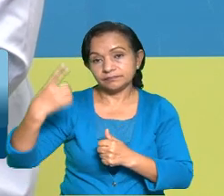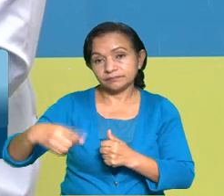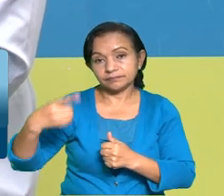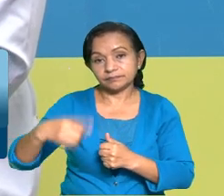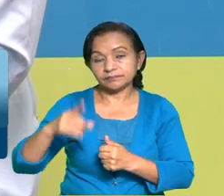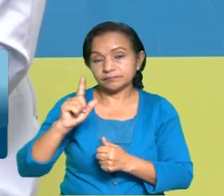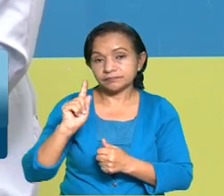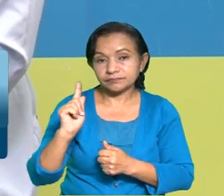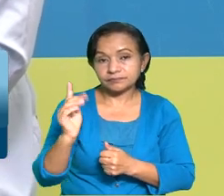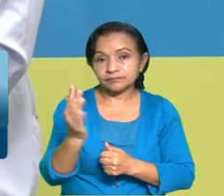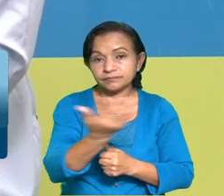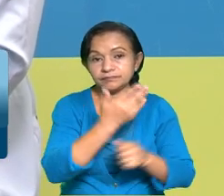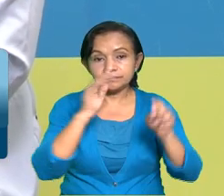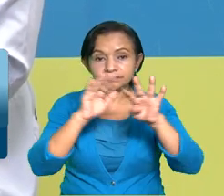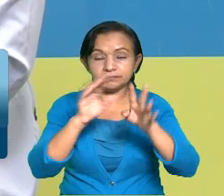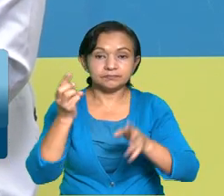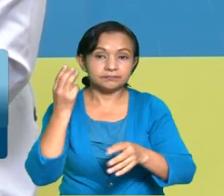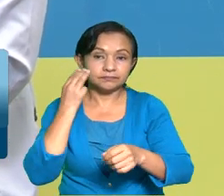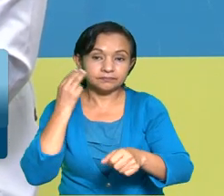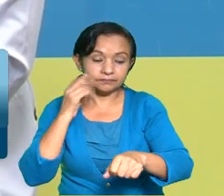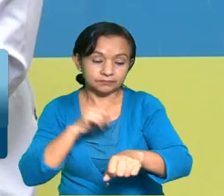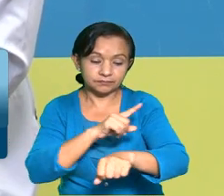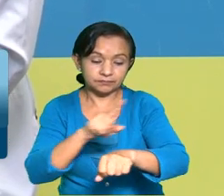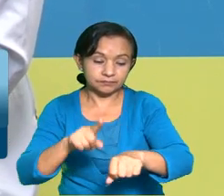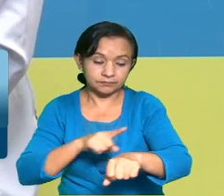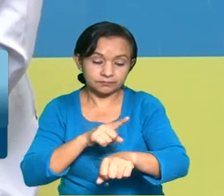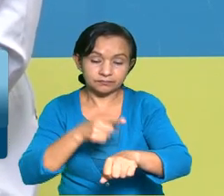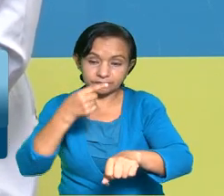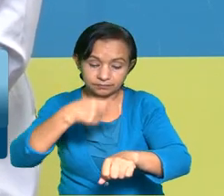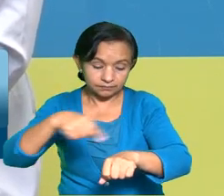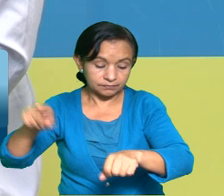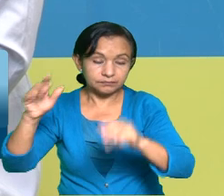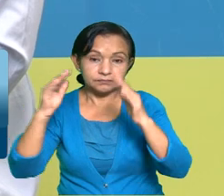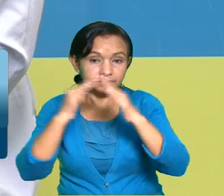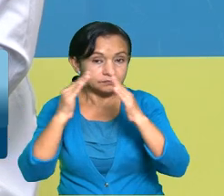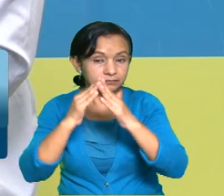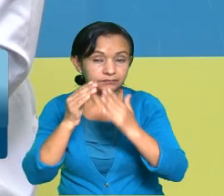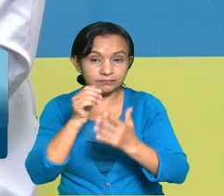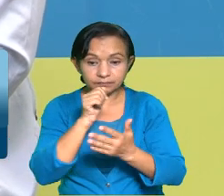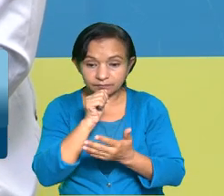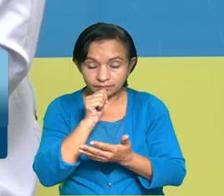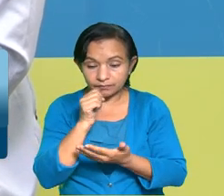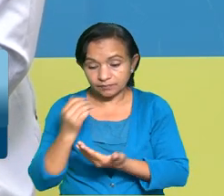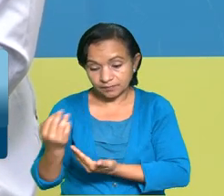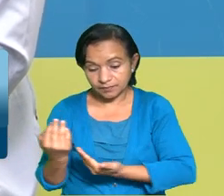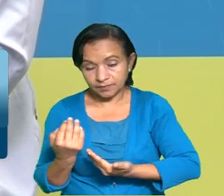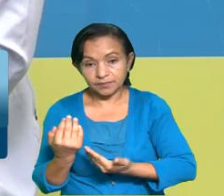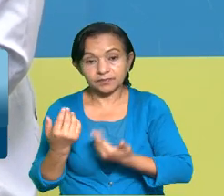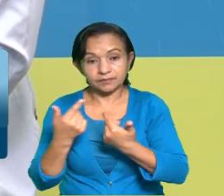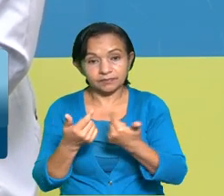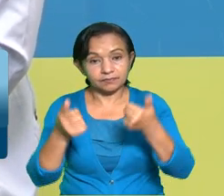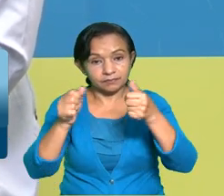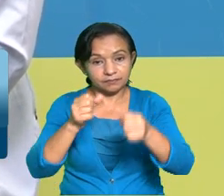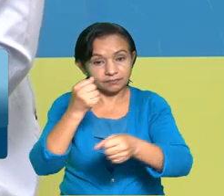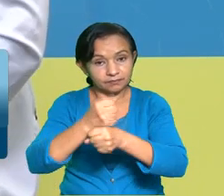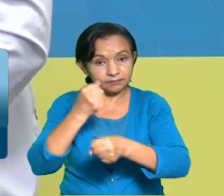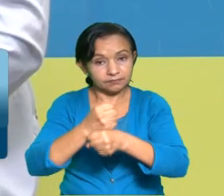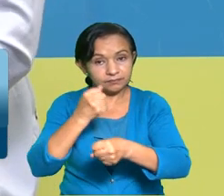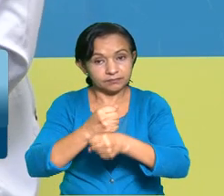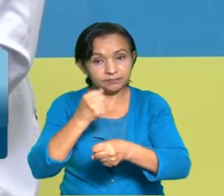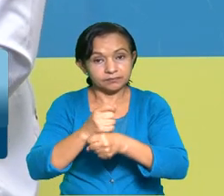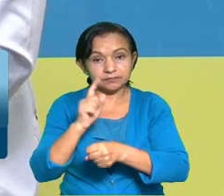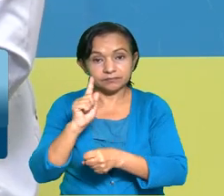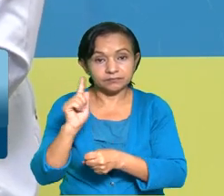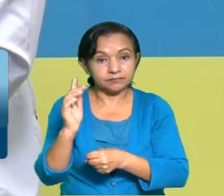todas las mamás de recibir la hora de la lactancia materna, que es algo que está incluso en nuestro convenio colectivo. Está estipulado que